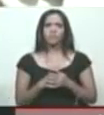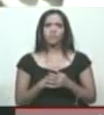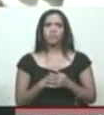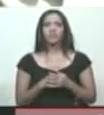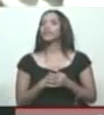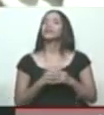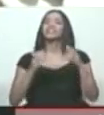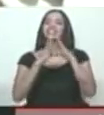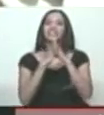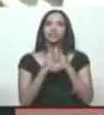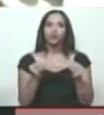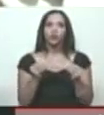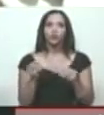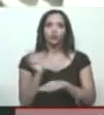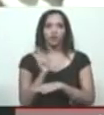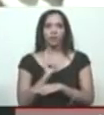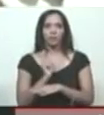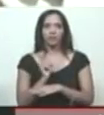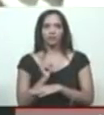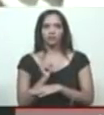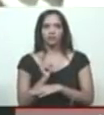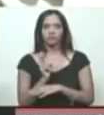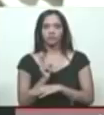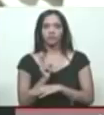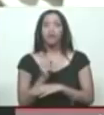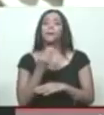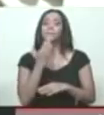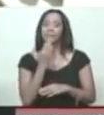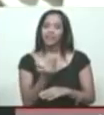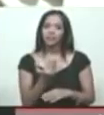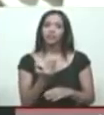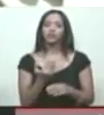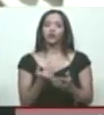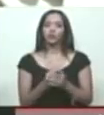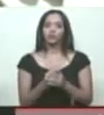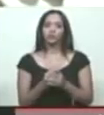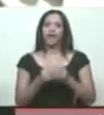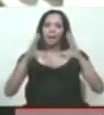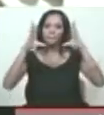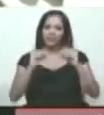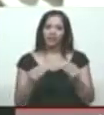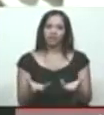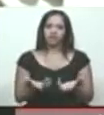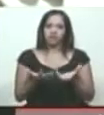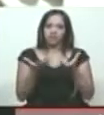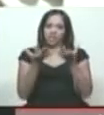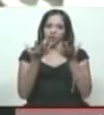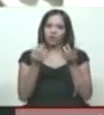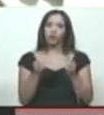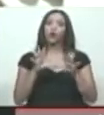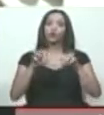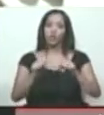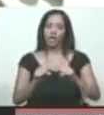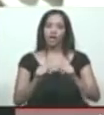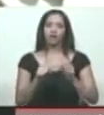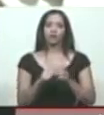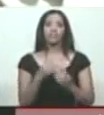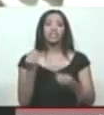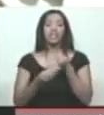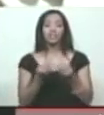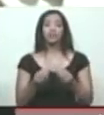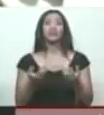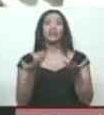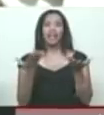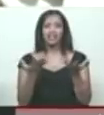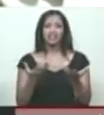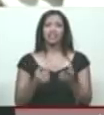de todo, fue inmediata, permitió confinar el incendio, controlarlo, y hizo grandes daños